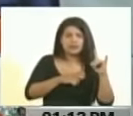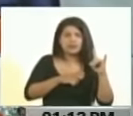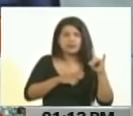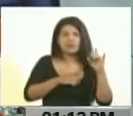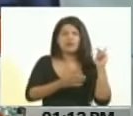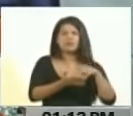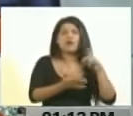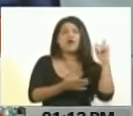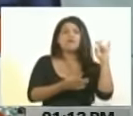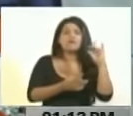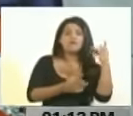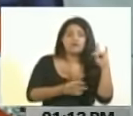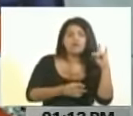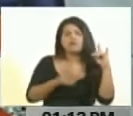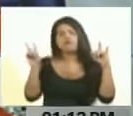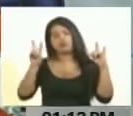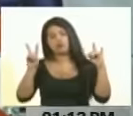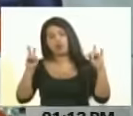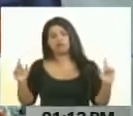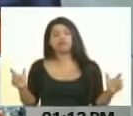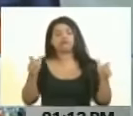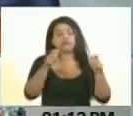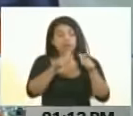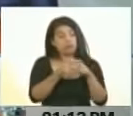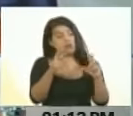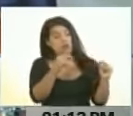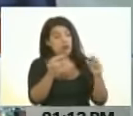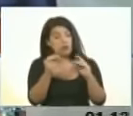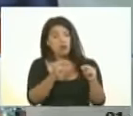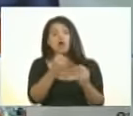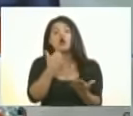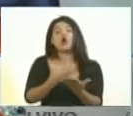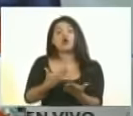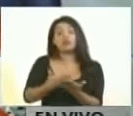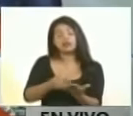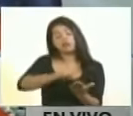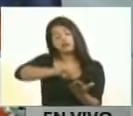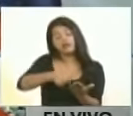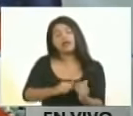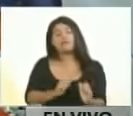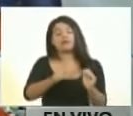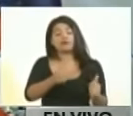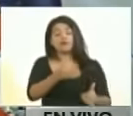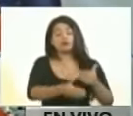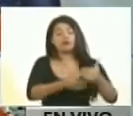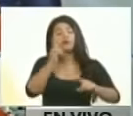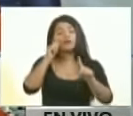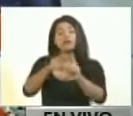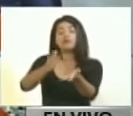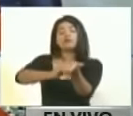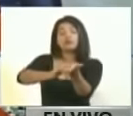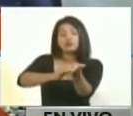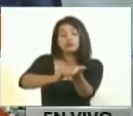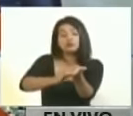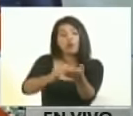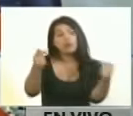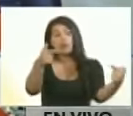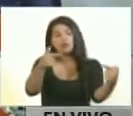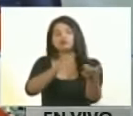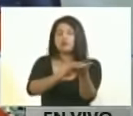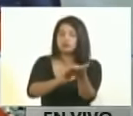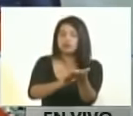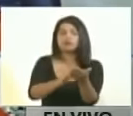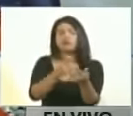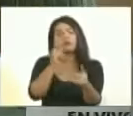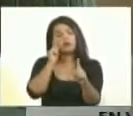de Venezuela y de Bolivia, donde se dejó constancia de inicio del procedimiento para la resolución de controversias y